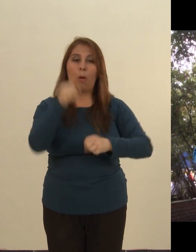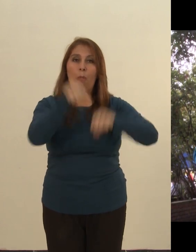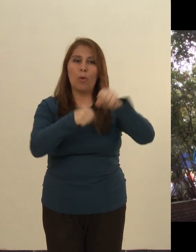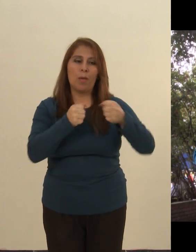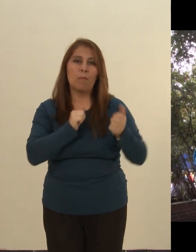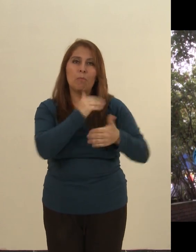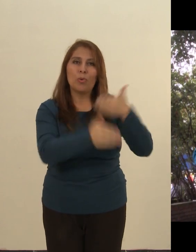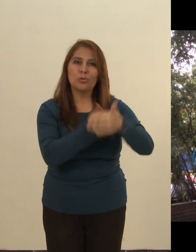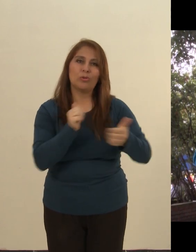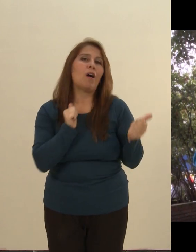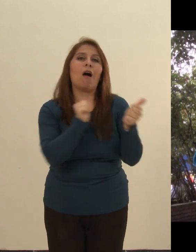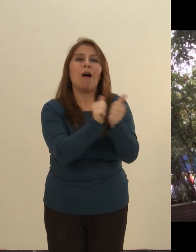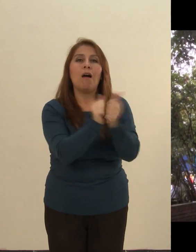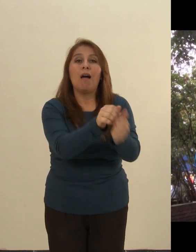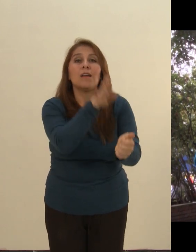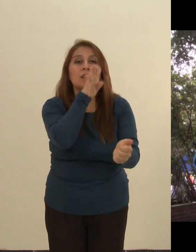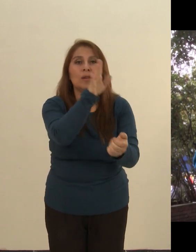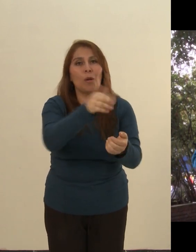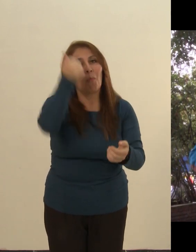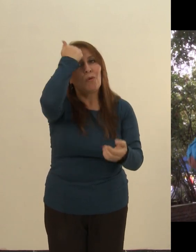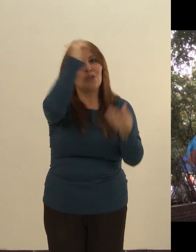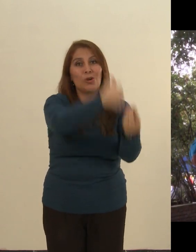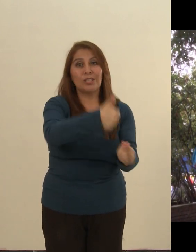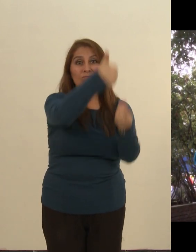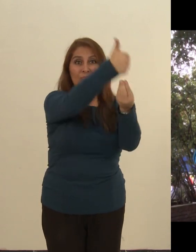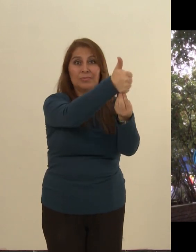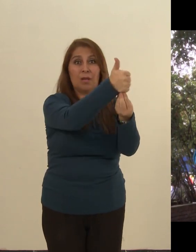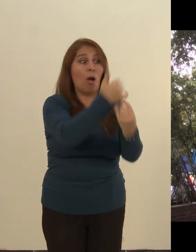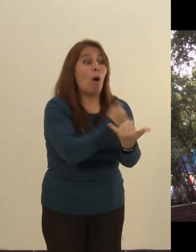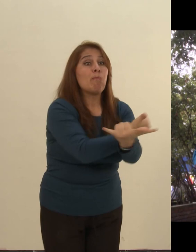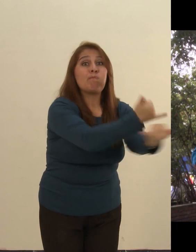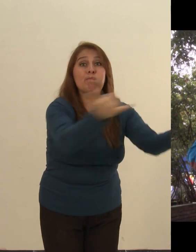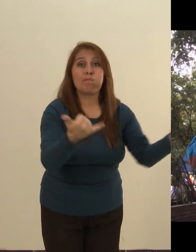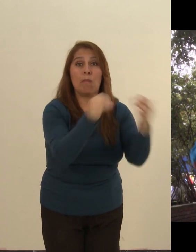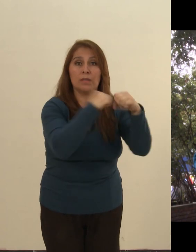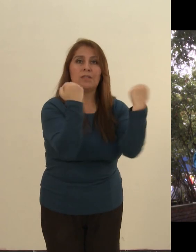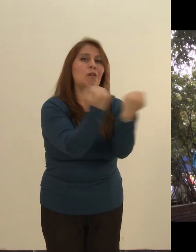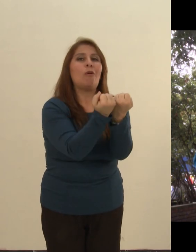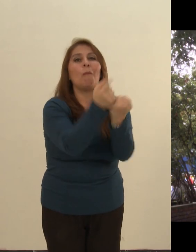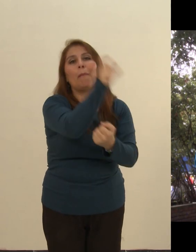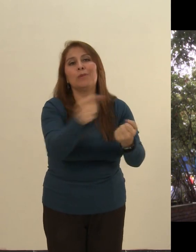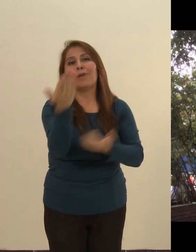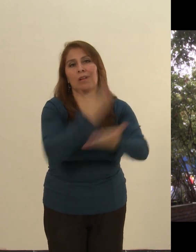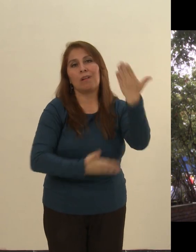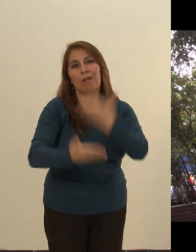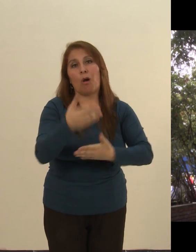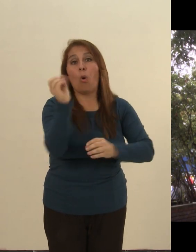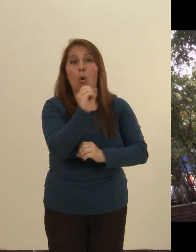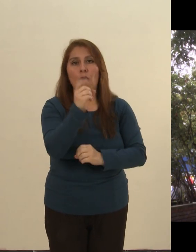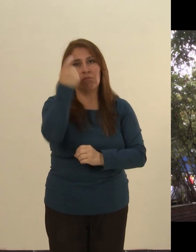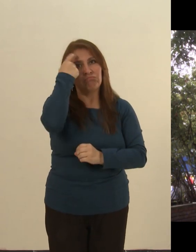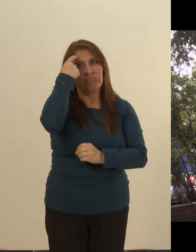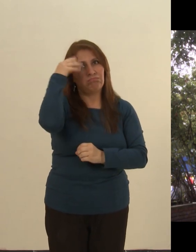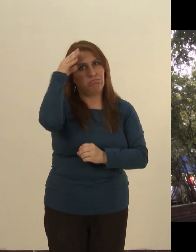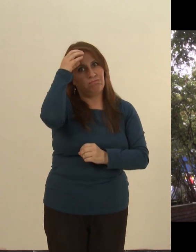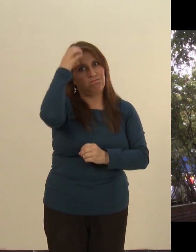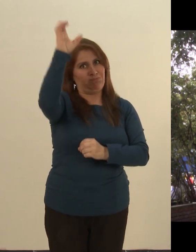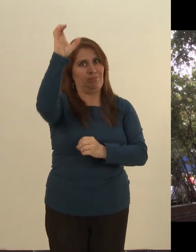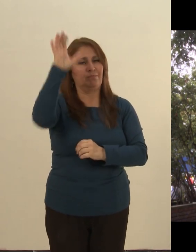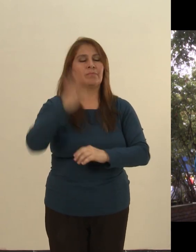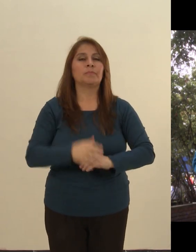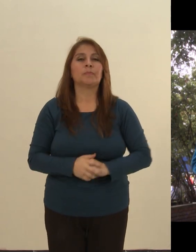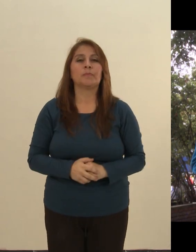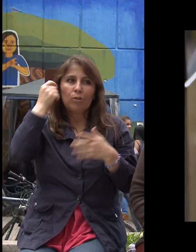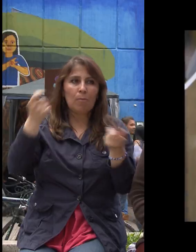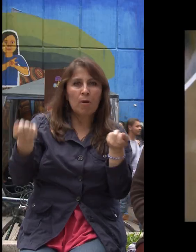fortaleza para generar procesos de acompañamiento a los maestros titulares que tienen en sus aulas personas con discapacidad y o